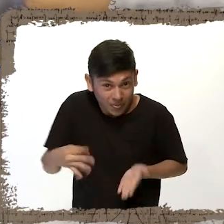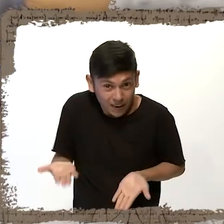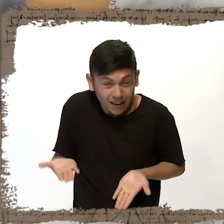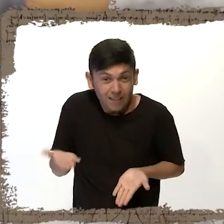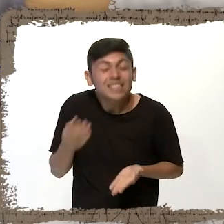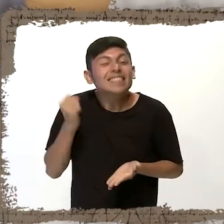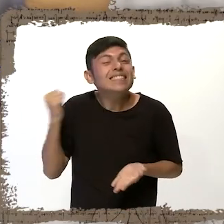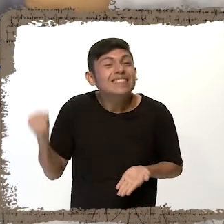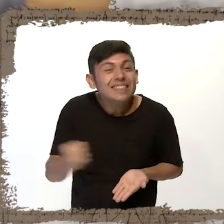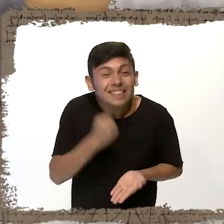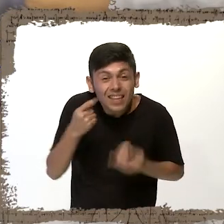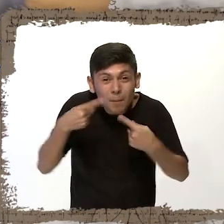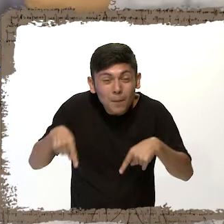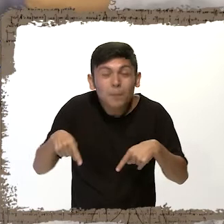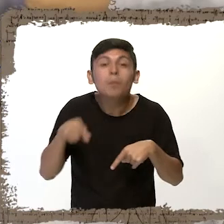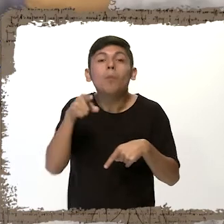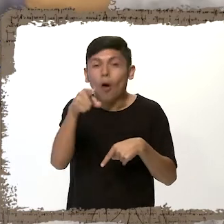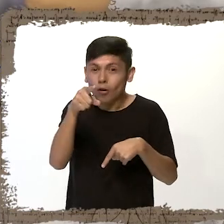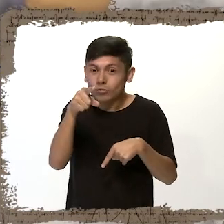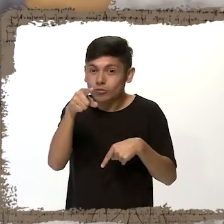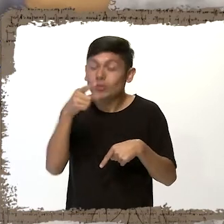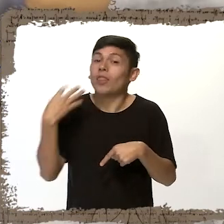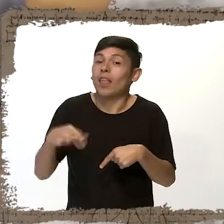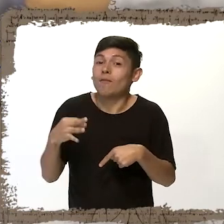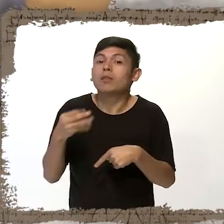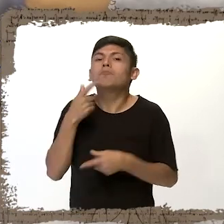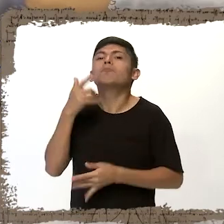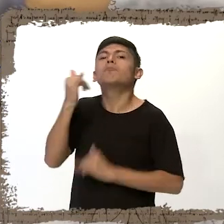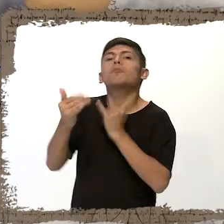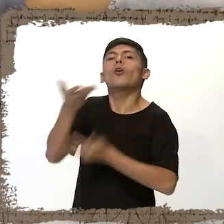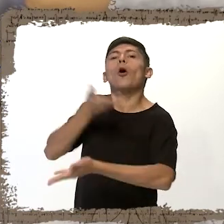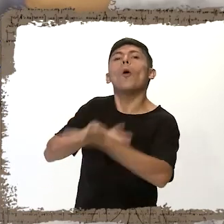un nombre. Y lo más importante de todo, no te olvides,